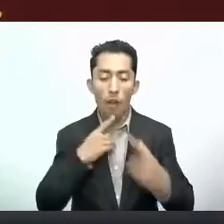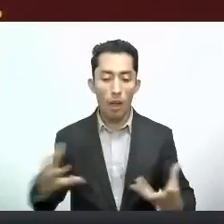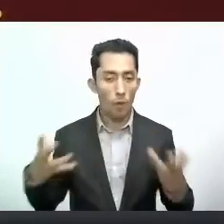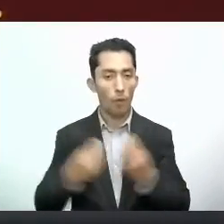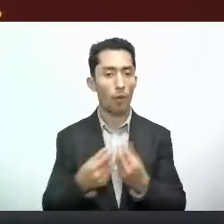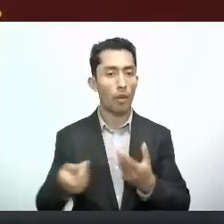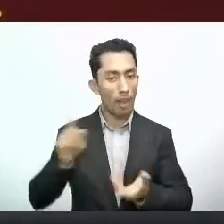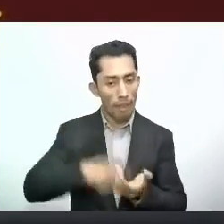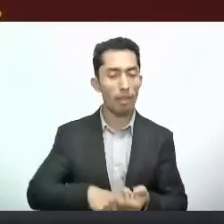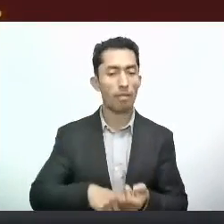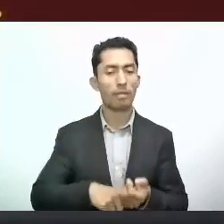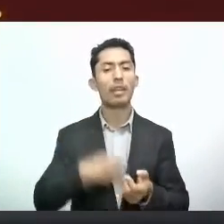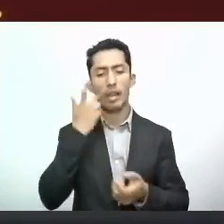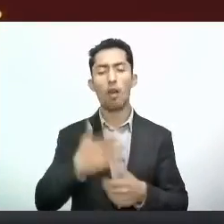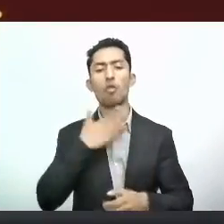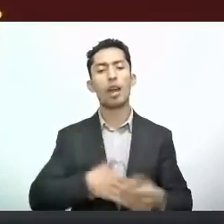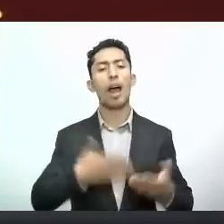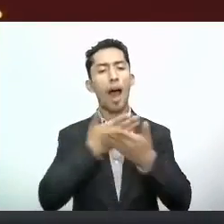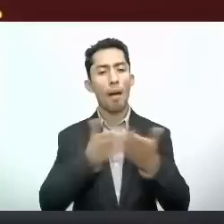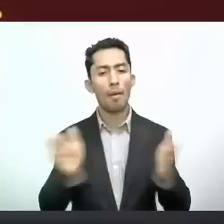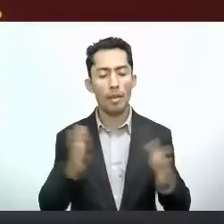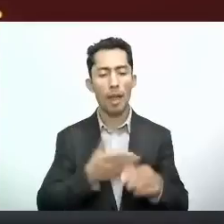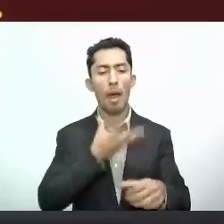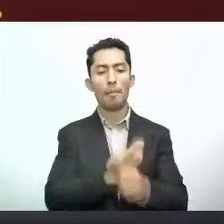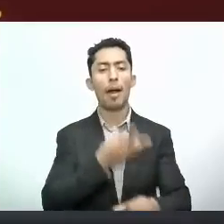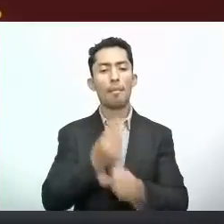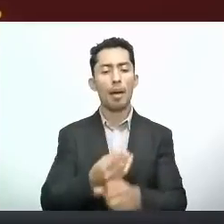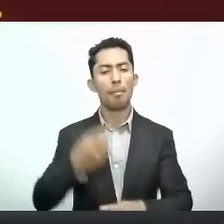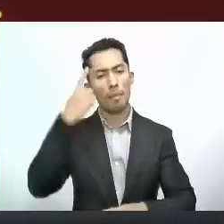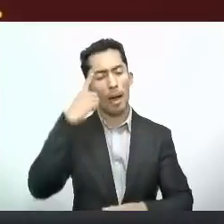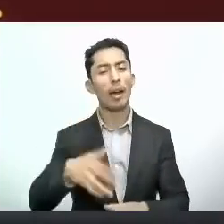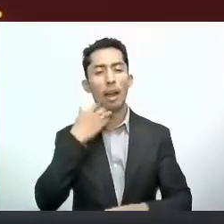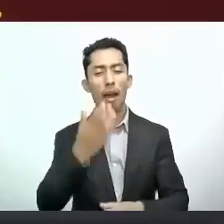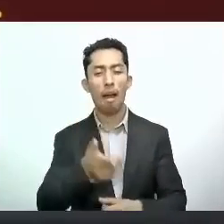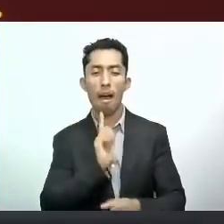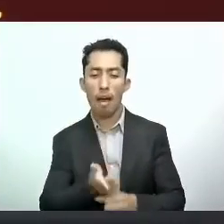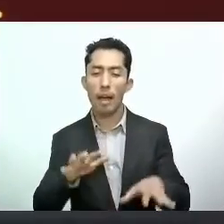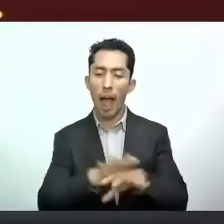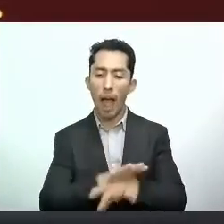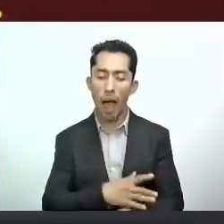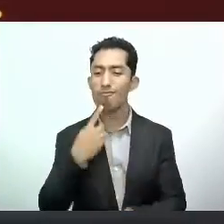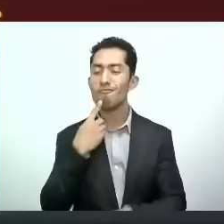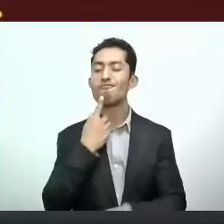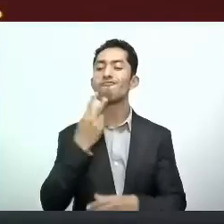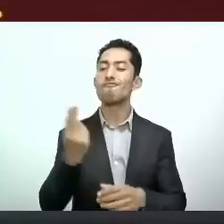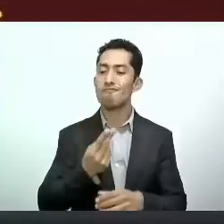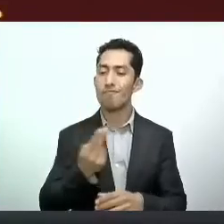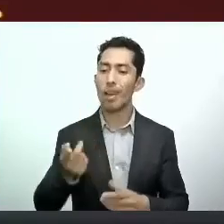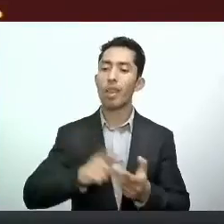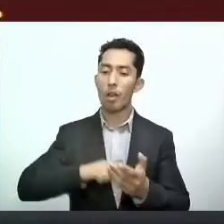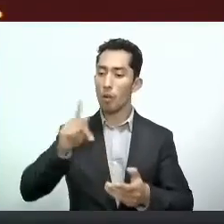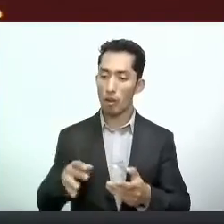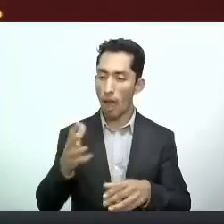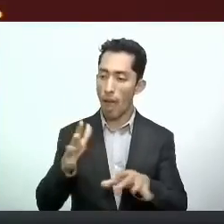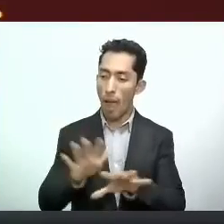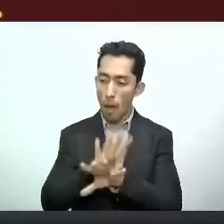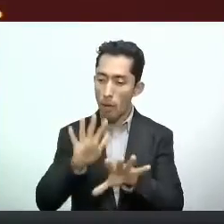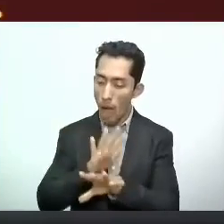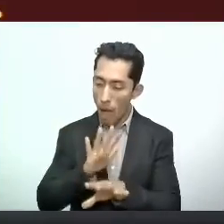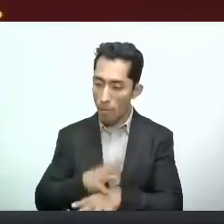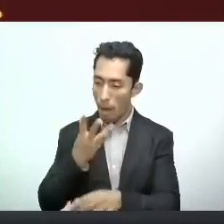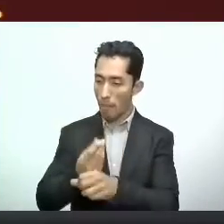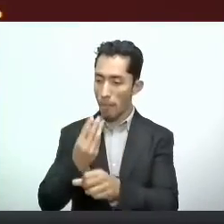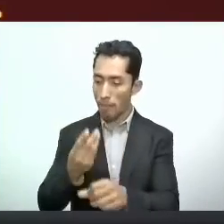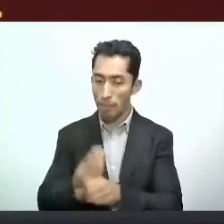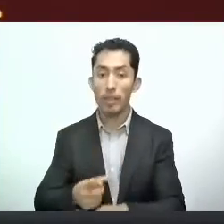Hacer justicia abierta para identificar los cambios y las necesidades del Poder Judicial y luego, si se identifica